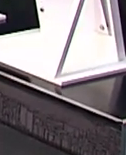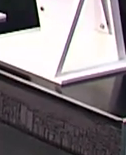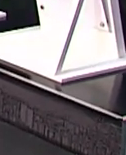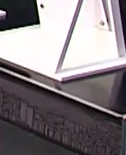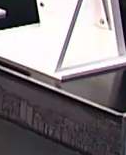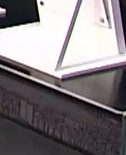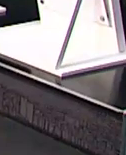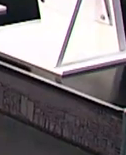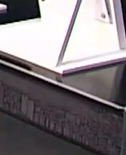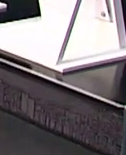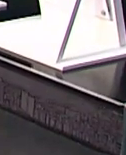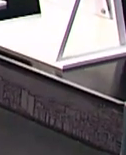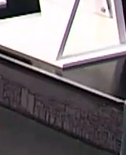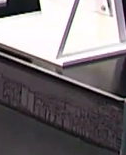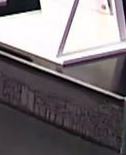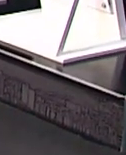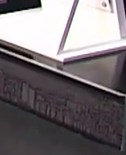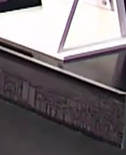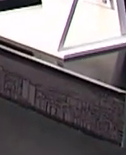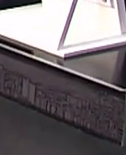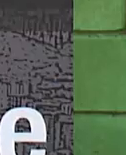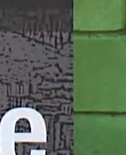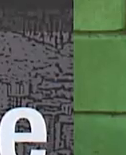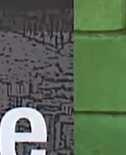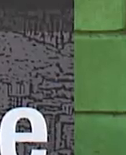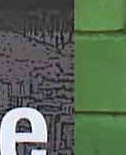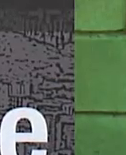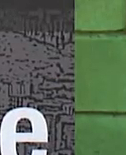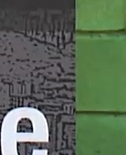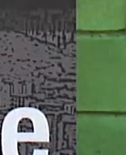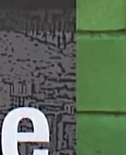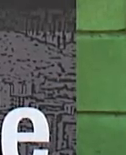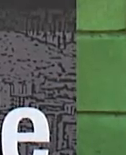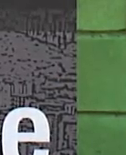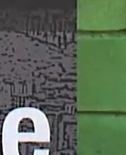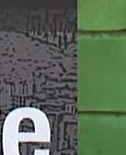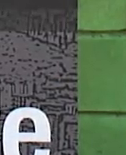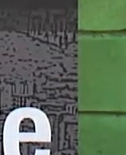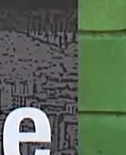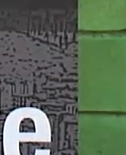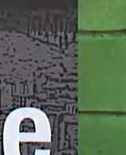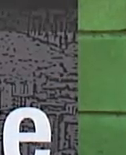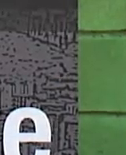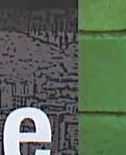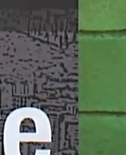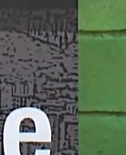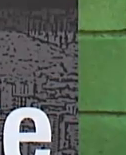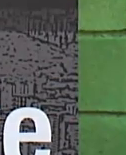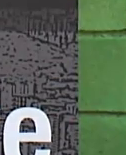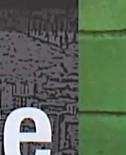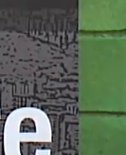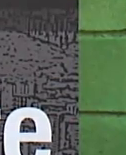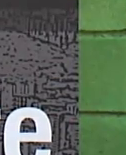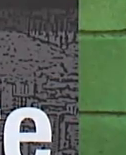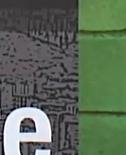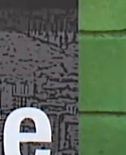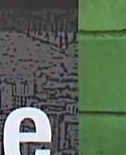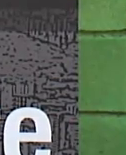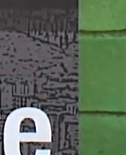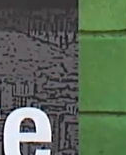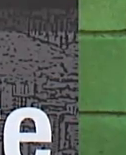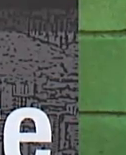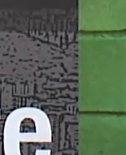metodología, en otras oportunidades la hemos manejado y vamos a recordarla tanto a los candidatos como a los televidentes. Sí, señora, permítame, que es